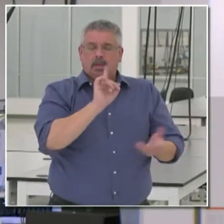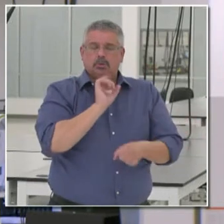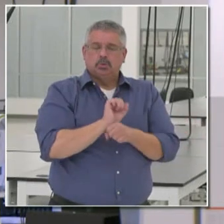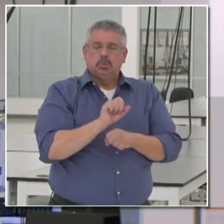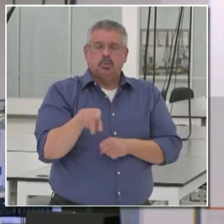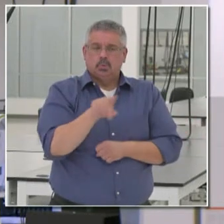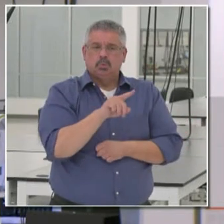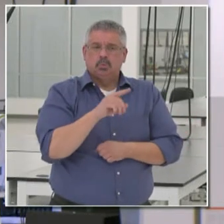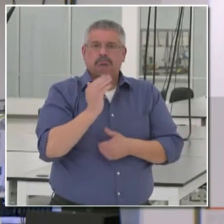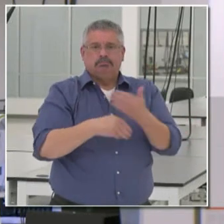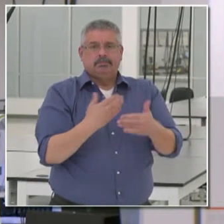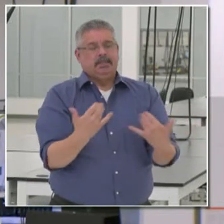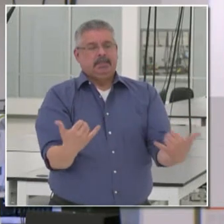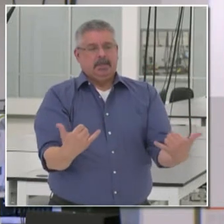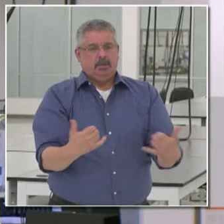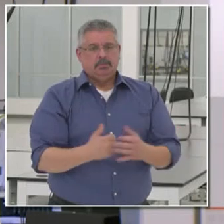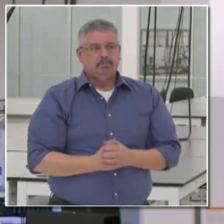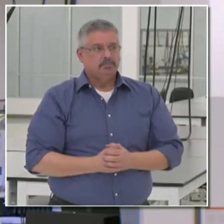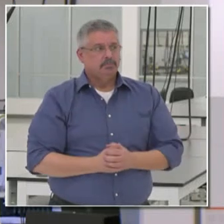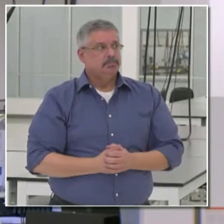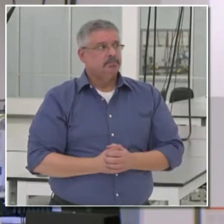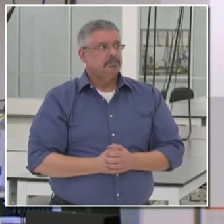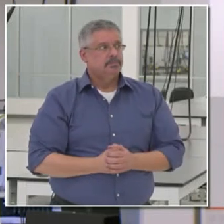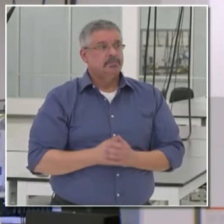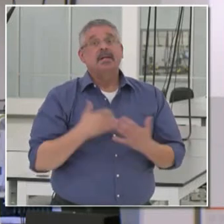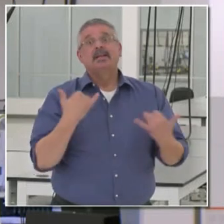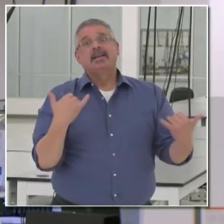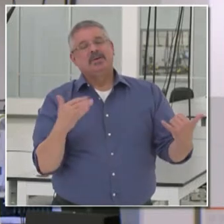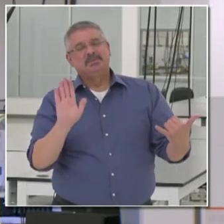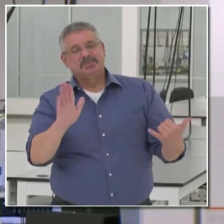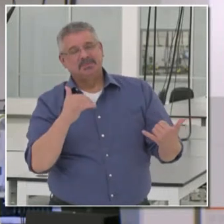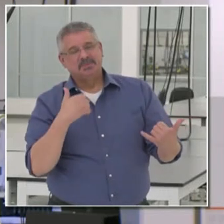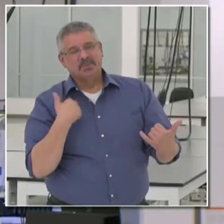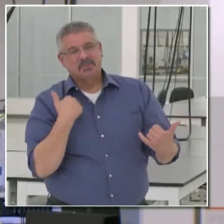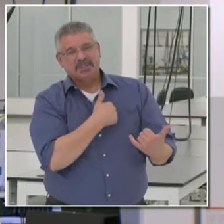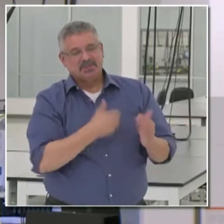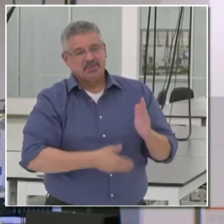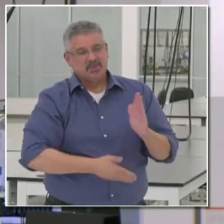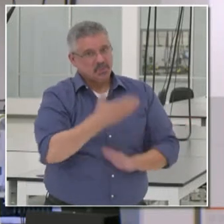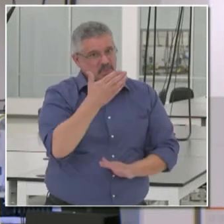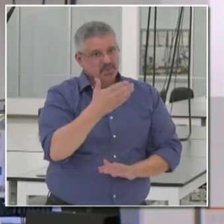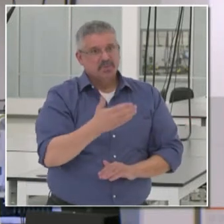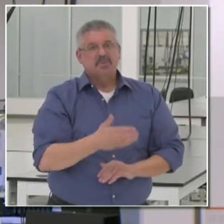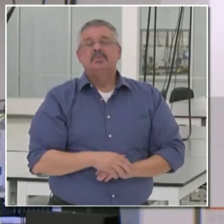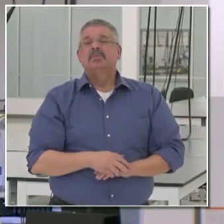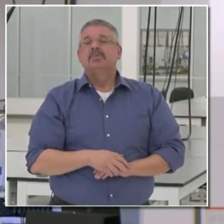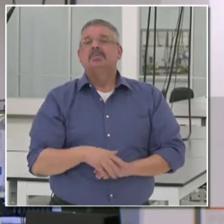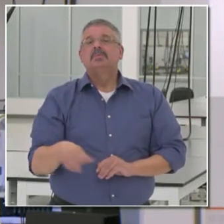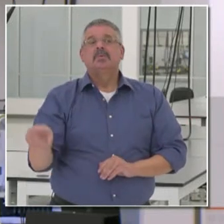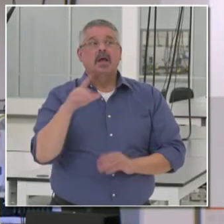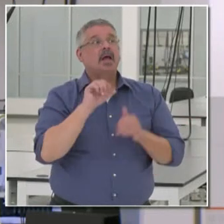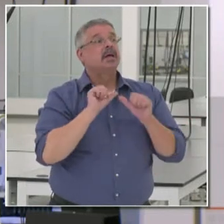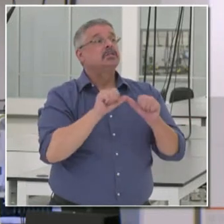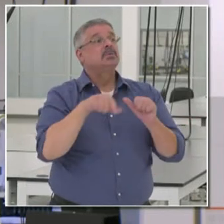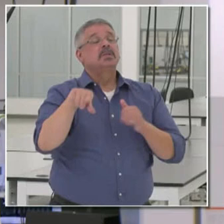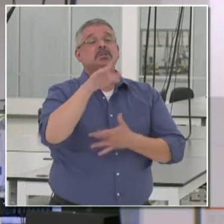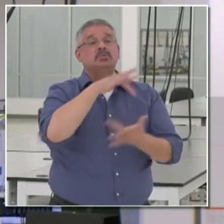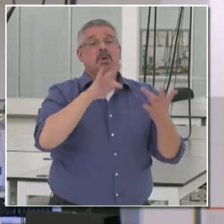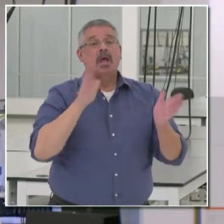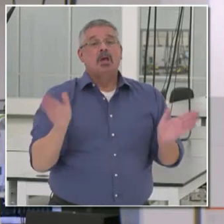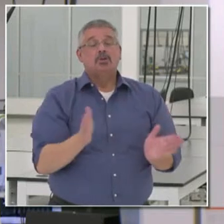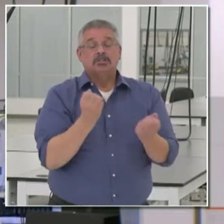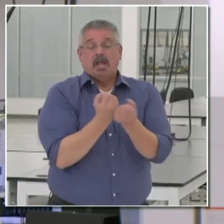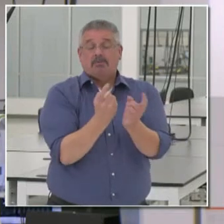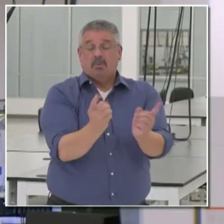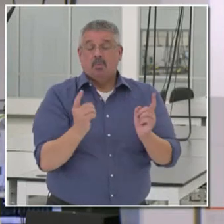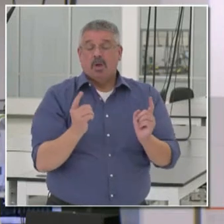este problema con el equipo el sistema de desempleo les aseguro que lo resolveremos y con eso pues debemos ir ya en nuestro camino para terminar con nuestra